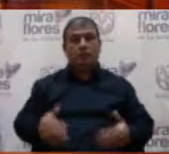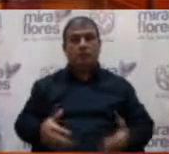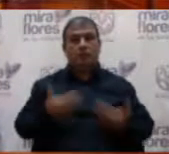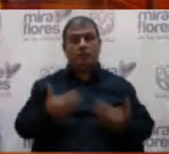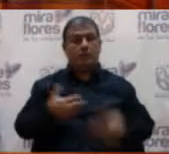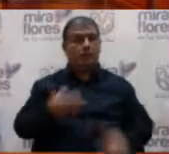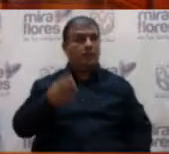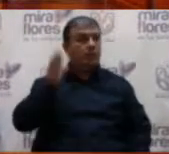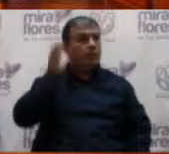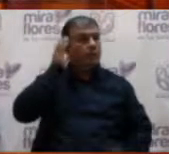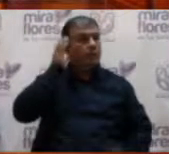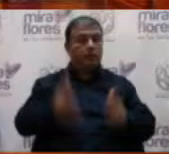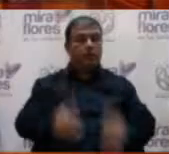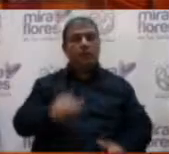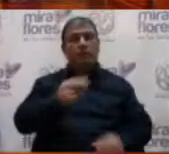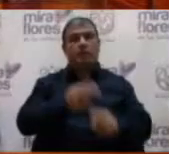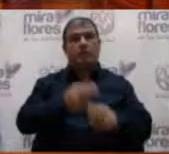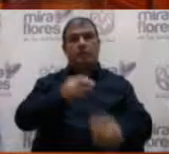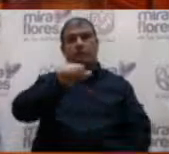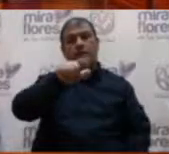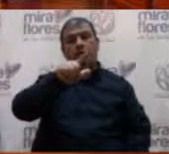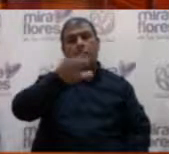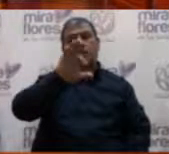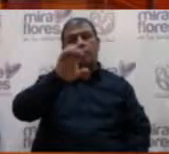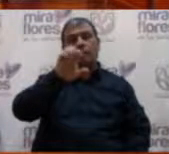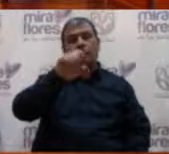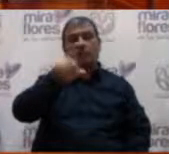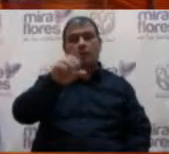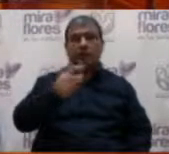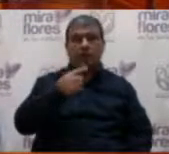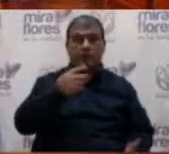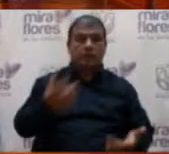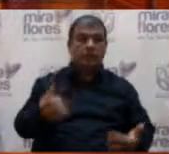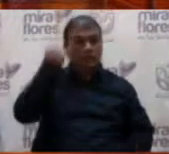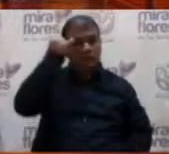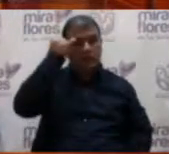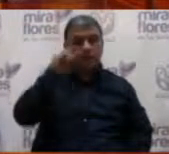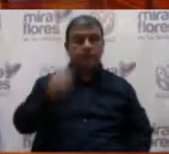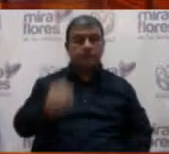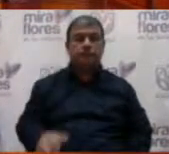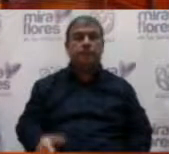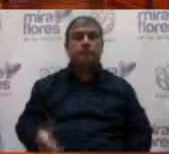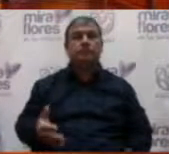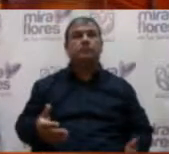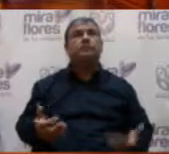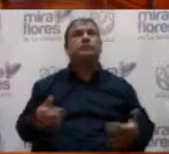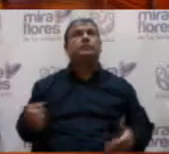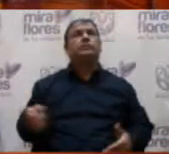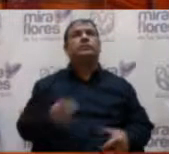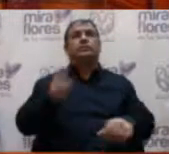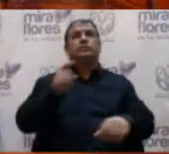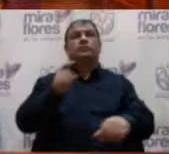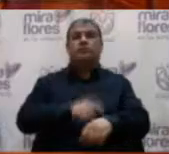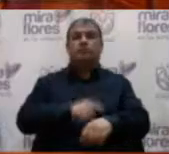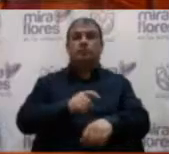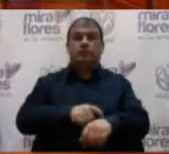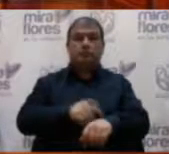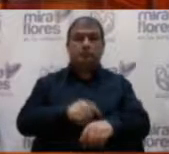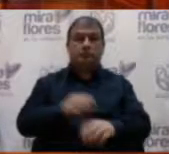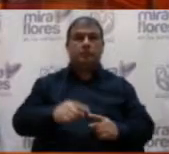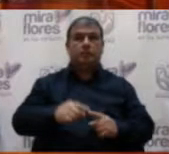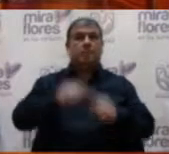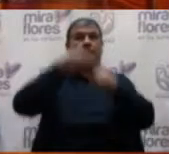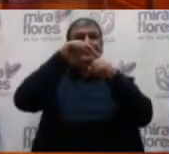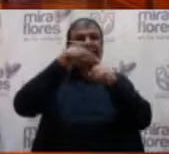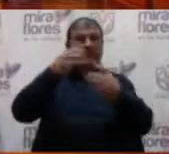como es Alfredo, y la idea es que sea un momento realmente